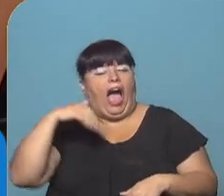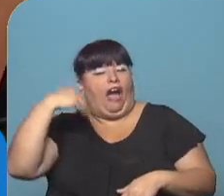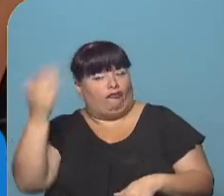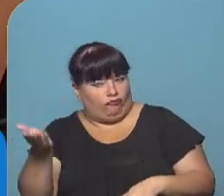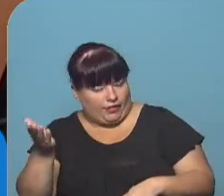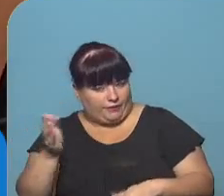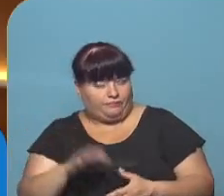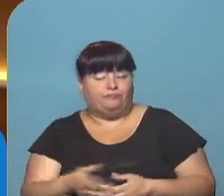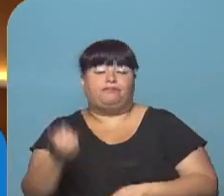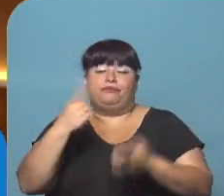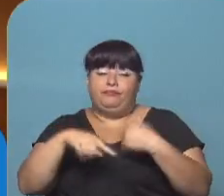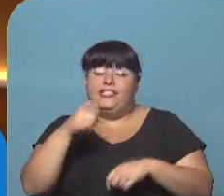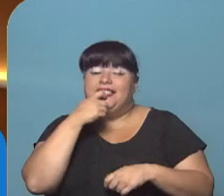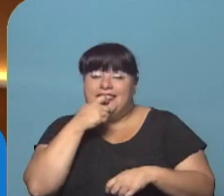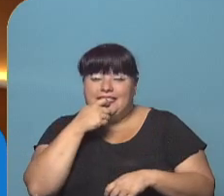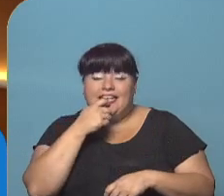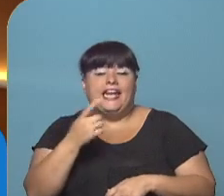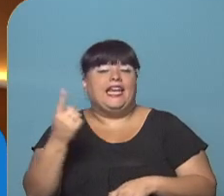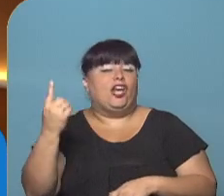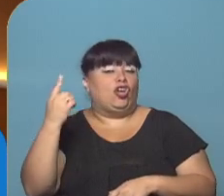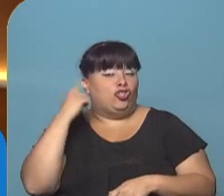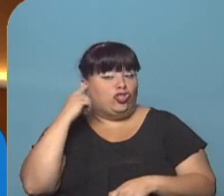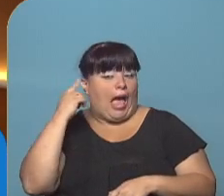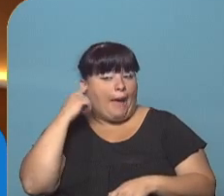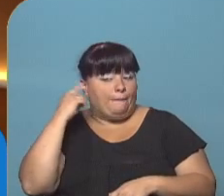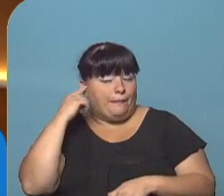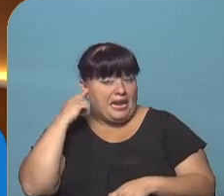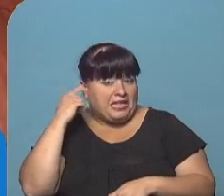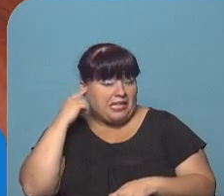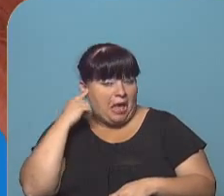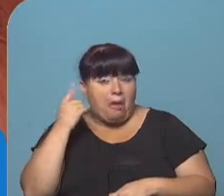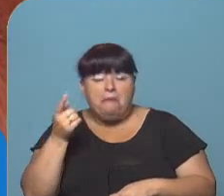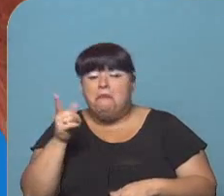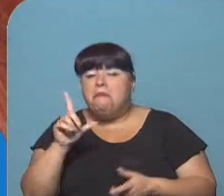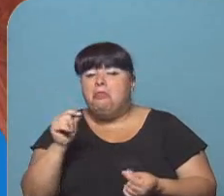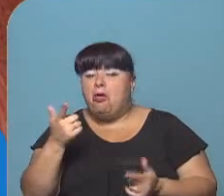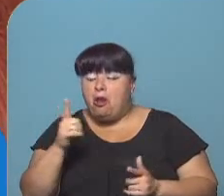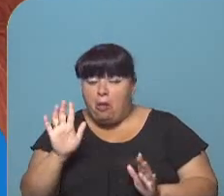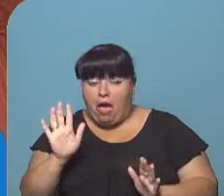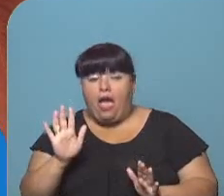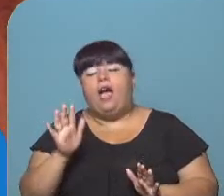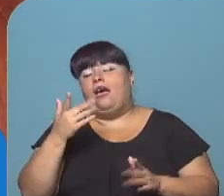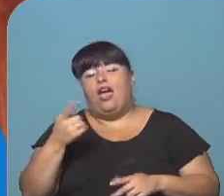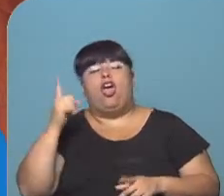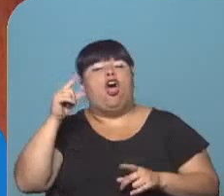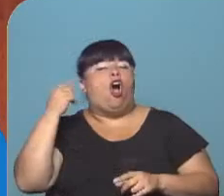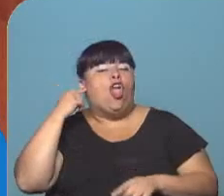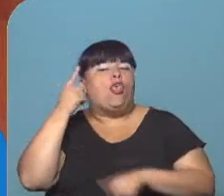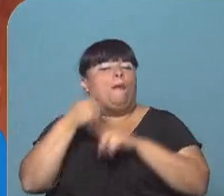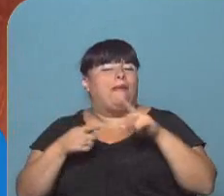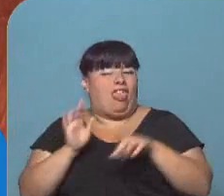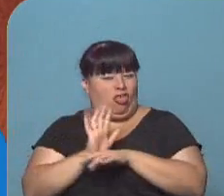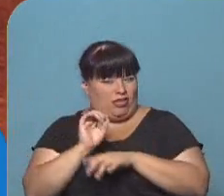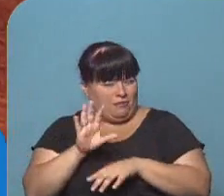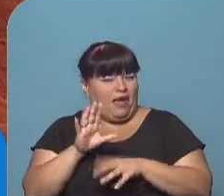externo. En cambio, si el niño uno le aprieta un poco esta zona y no manifiesta dolor, eso es oído medio.